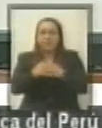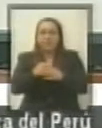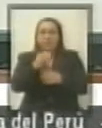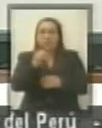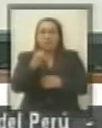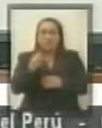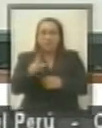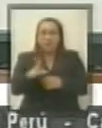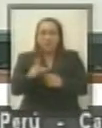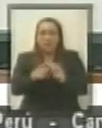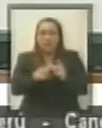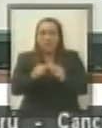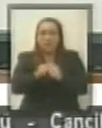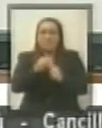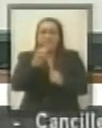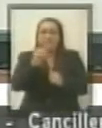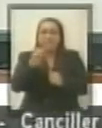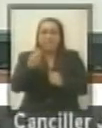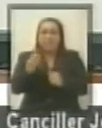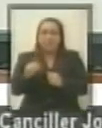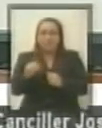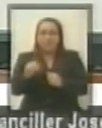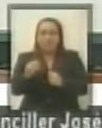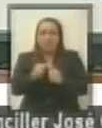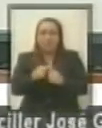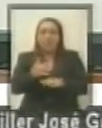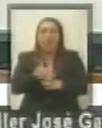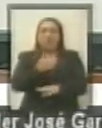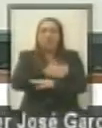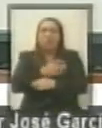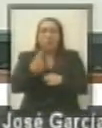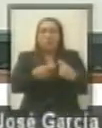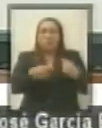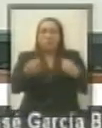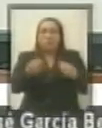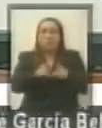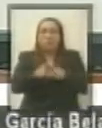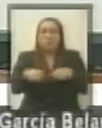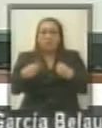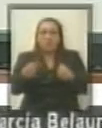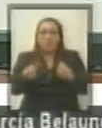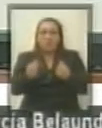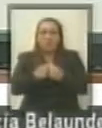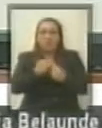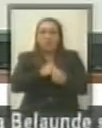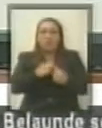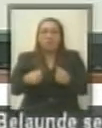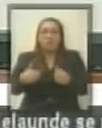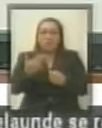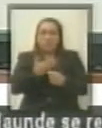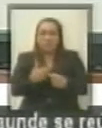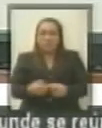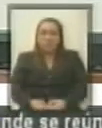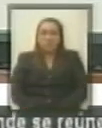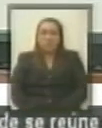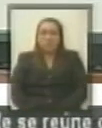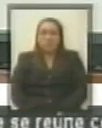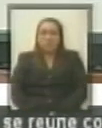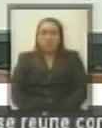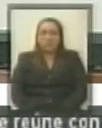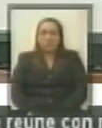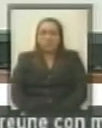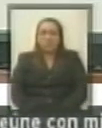OSIPTEL. En relación con OSITRAN, el anterior concurso, como también se ha dado cuenta por el señor presidente al inicio de esta